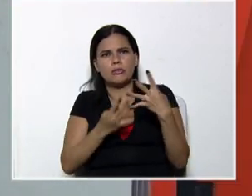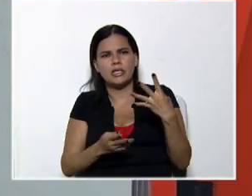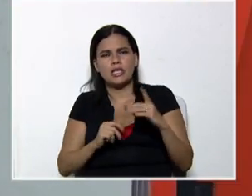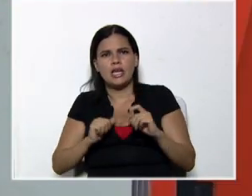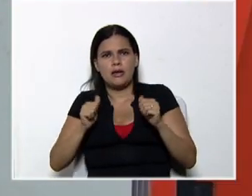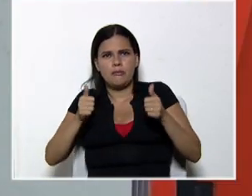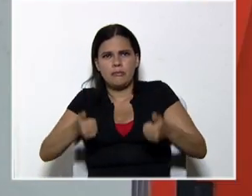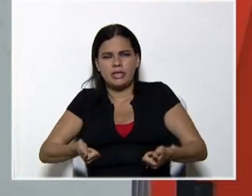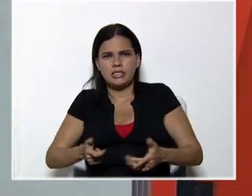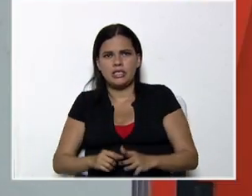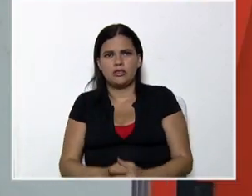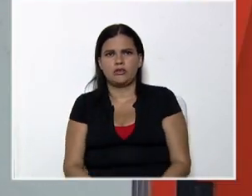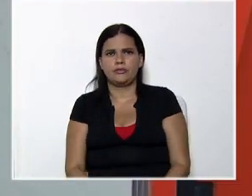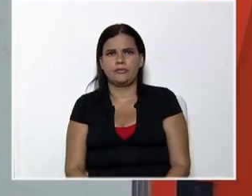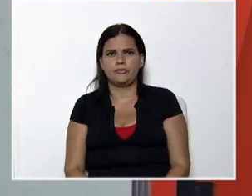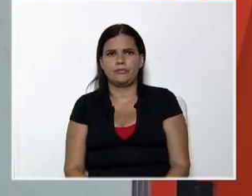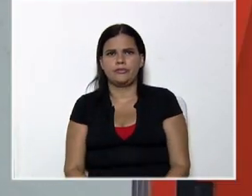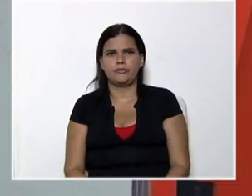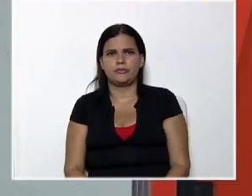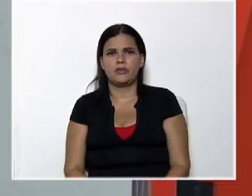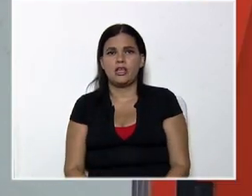seno